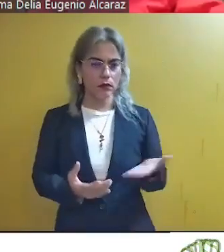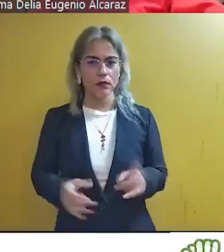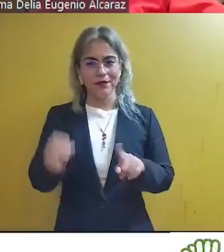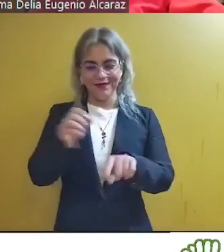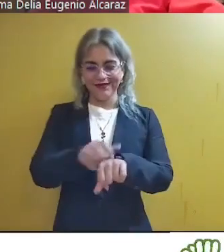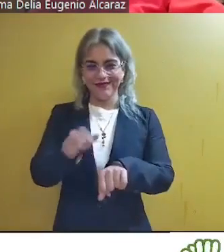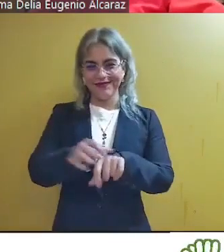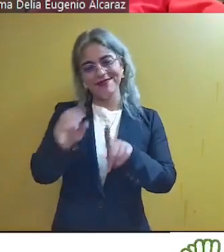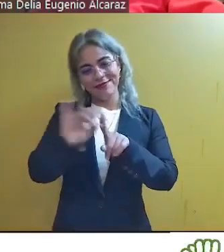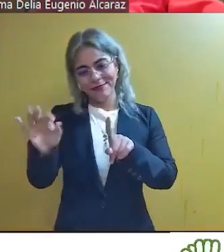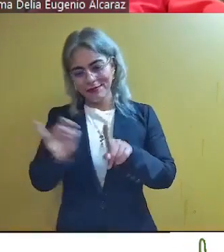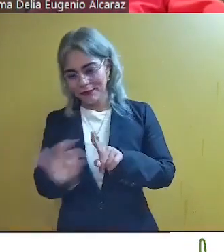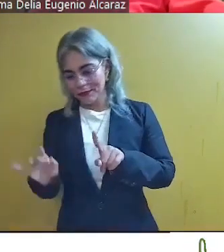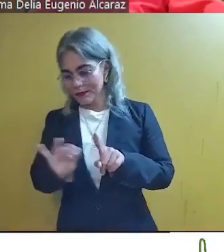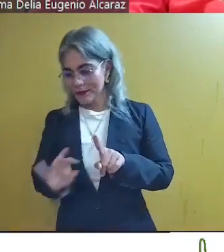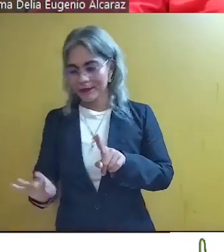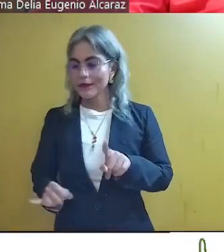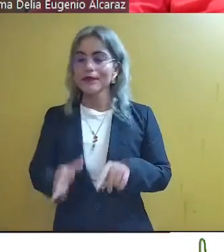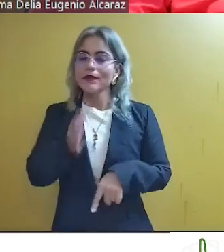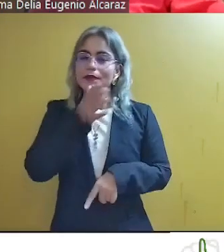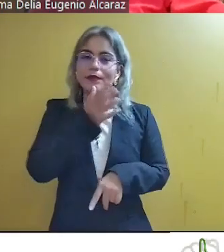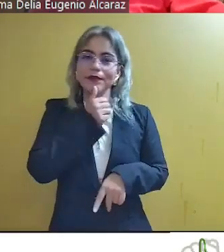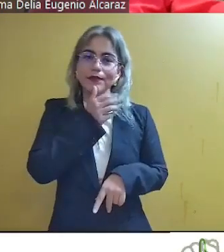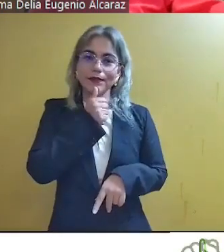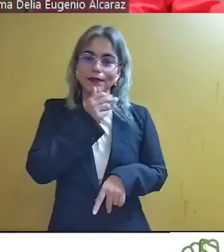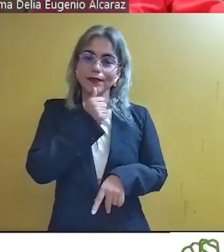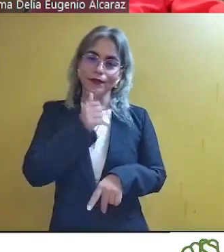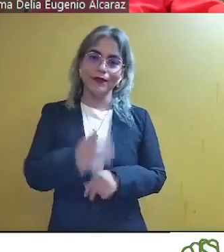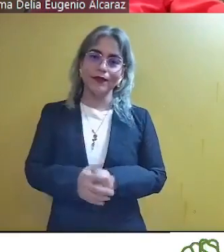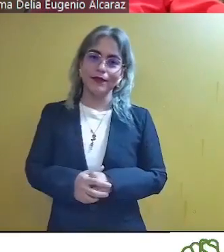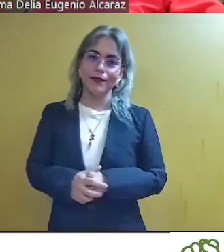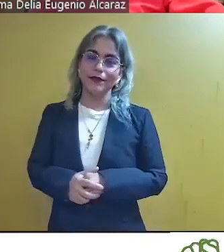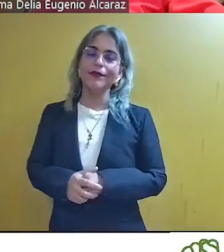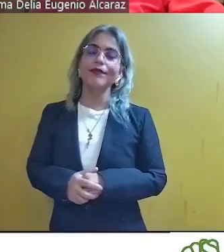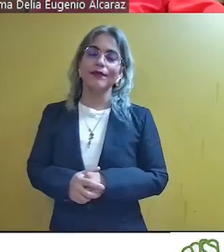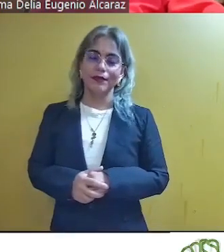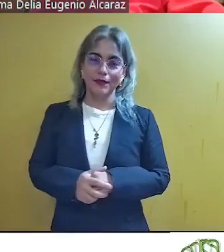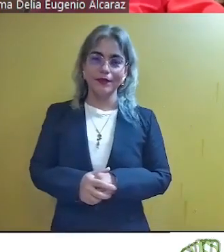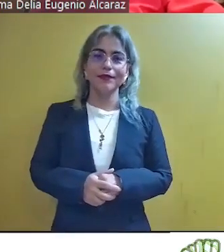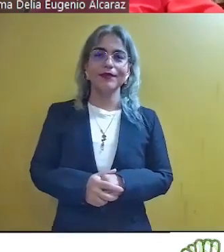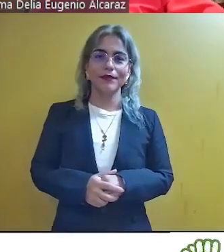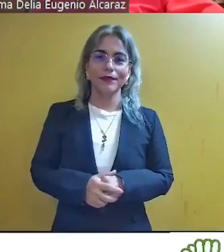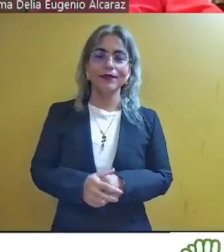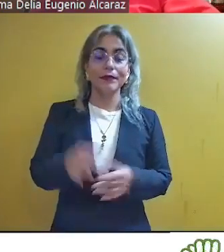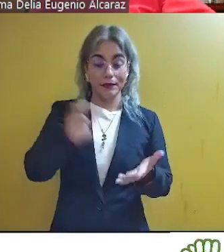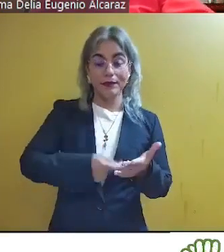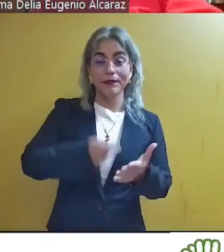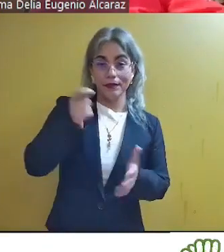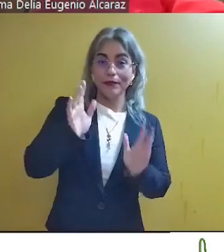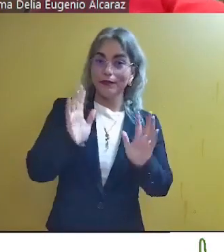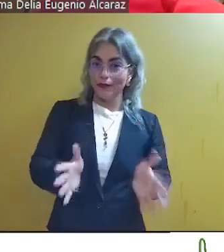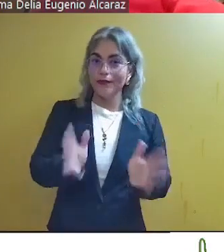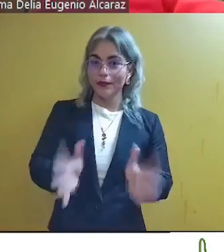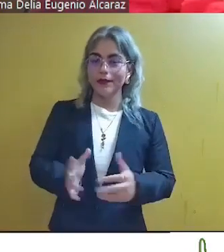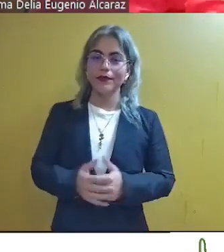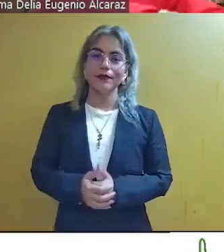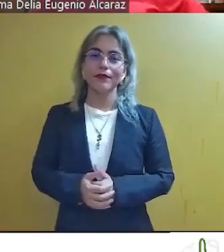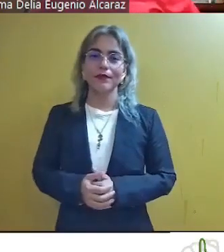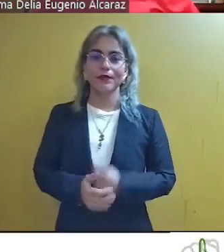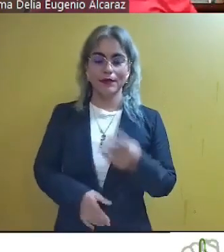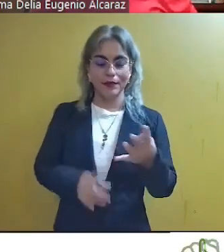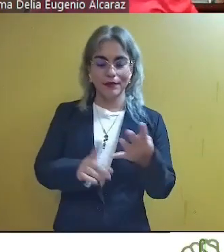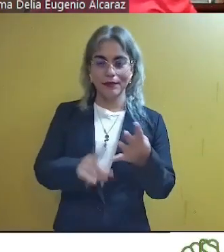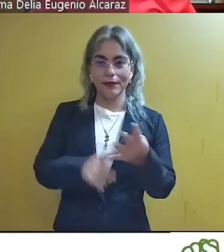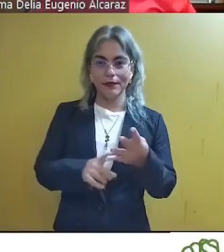TE, diagonal GEC, diagonal 58, diagonal 2023. Consecuentemente, se confirma la resolución impugnada. Cuarto, con